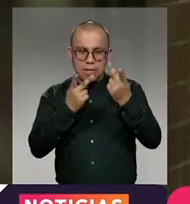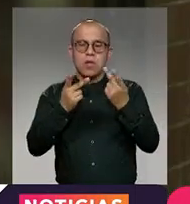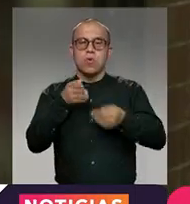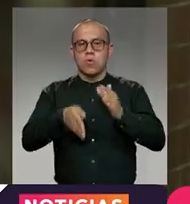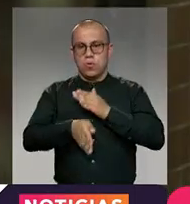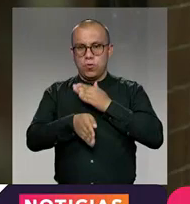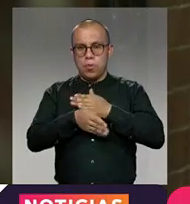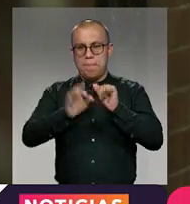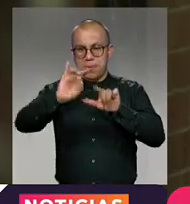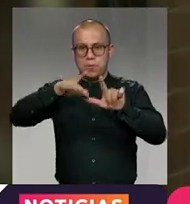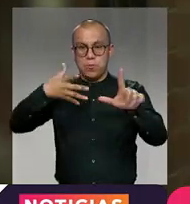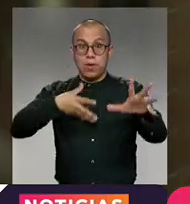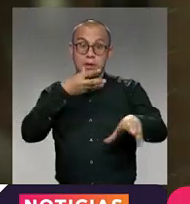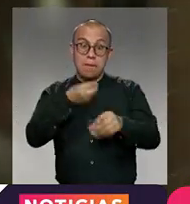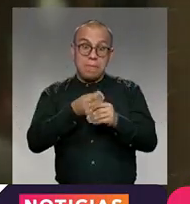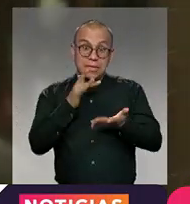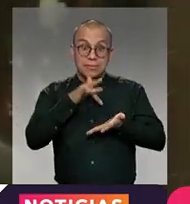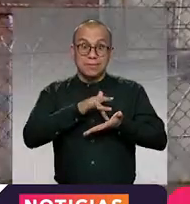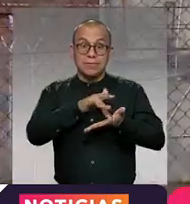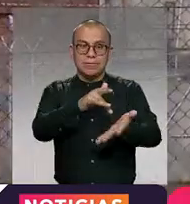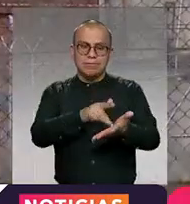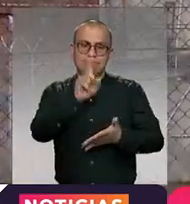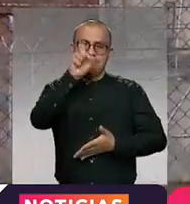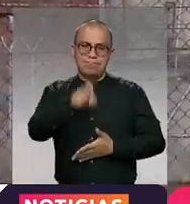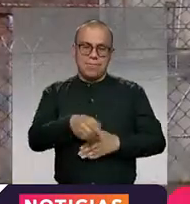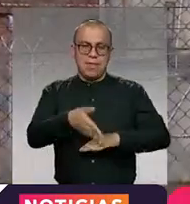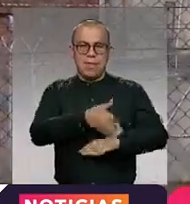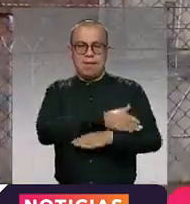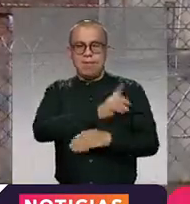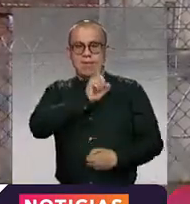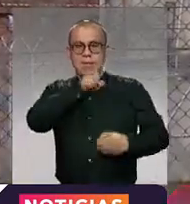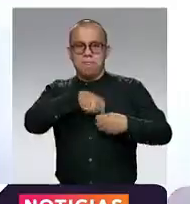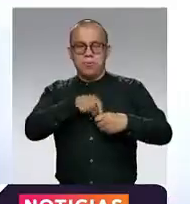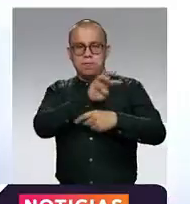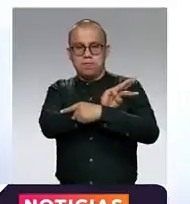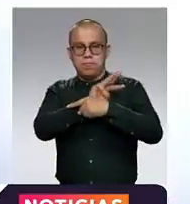continuarán. Además, quienes elijan las presenciales deberán hacer un registro previo en la página web del INPEC.